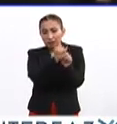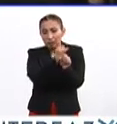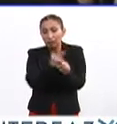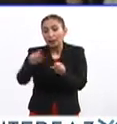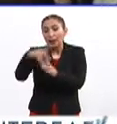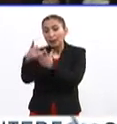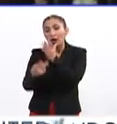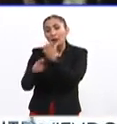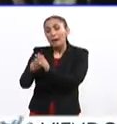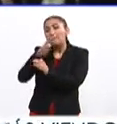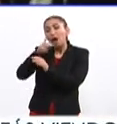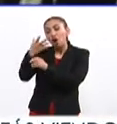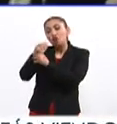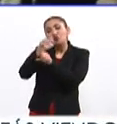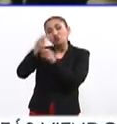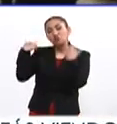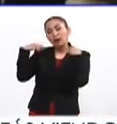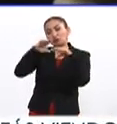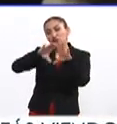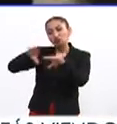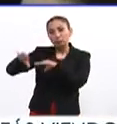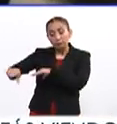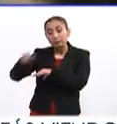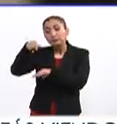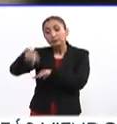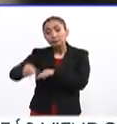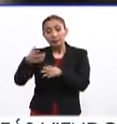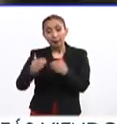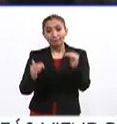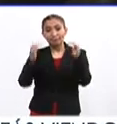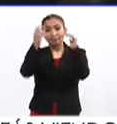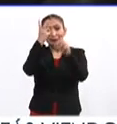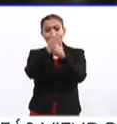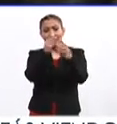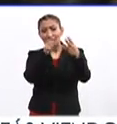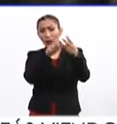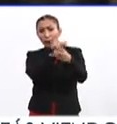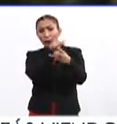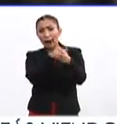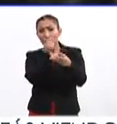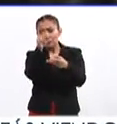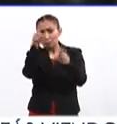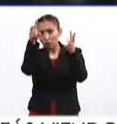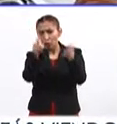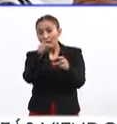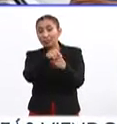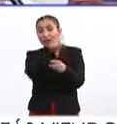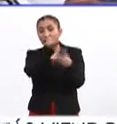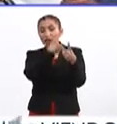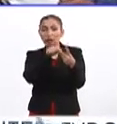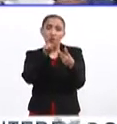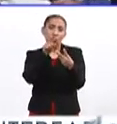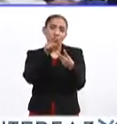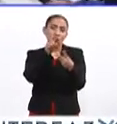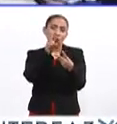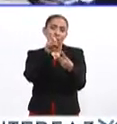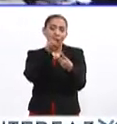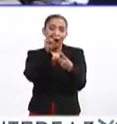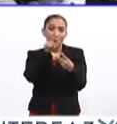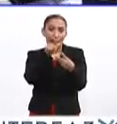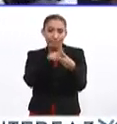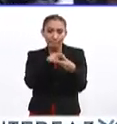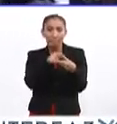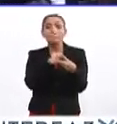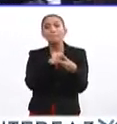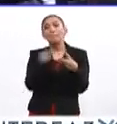y del Programa de Mejoramiento del Profesorado, ubicándola en el tercer lugar en este rubro después de la Universidad Nacional